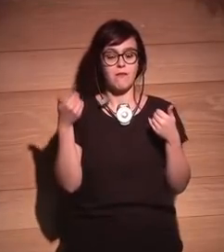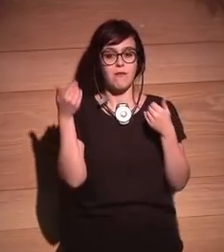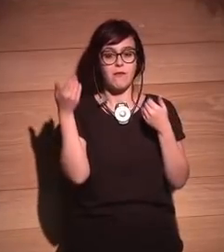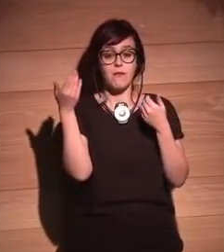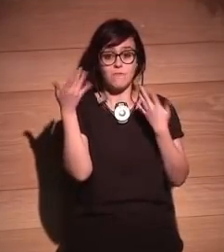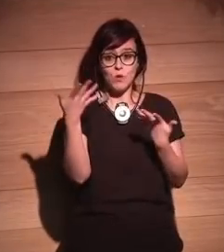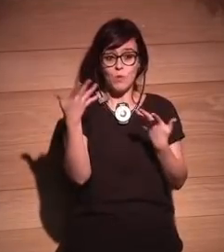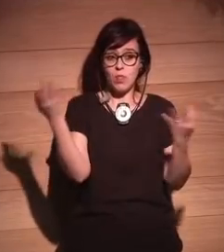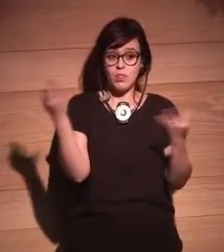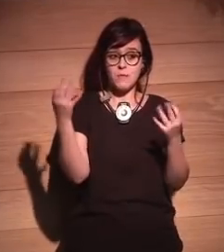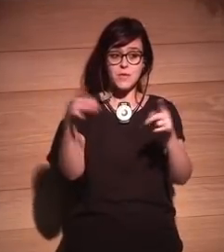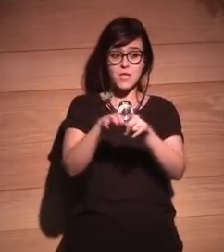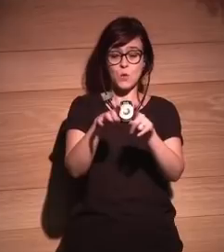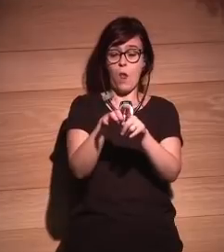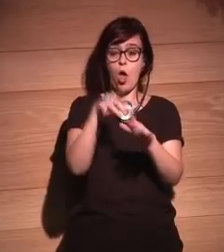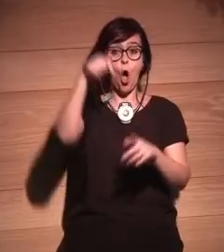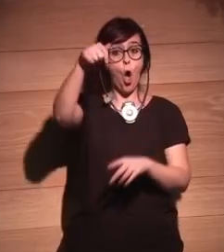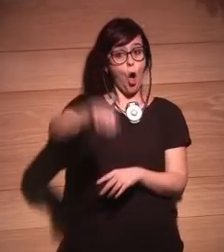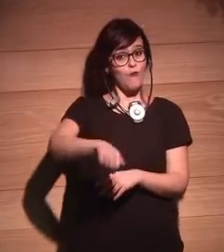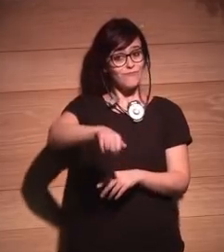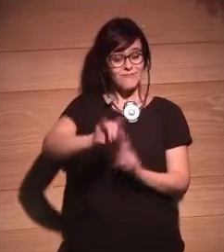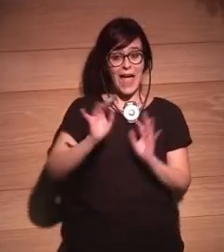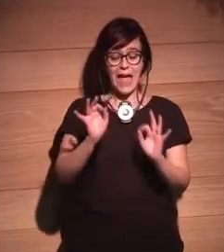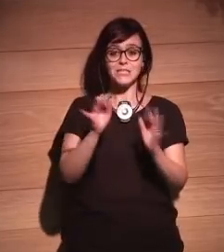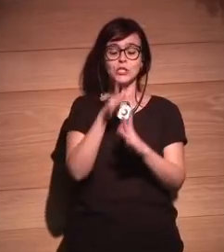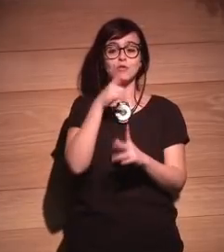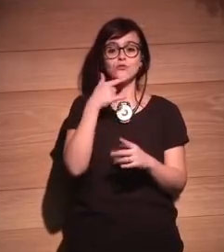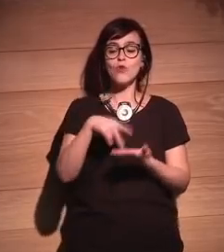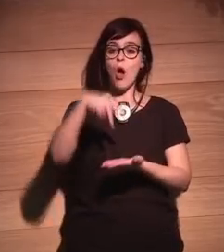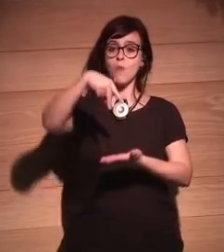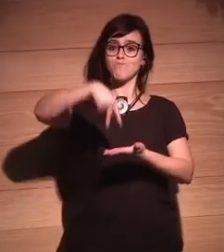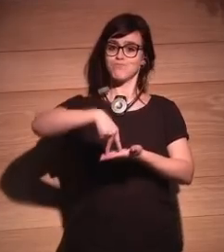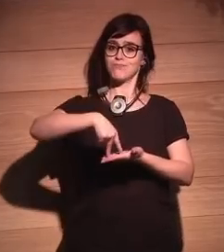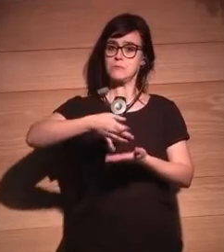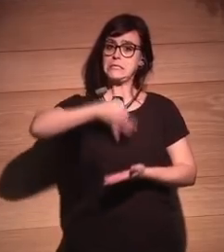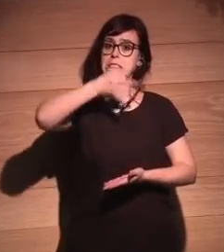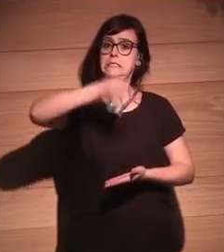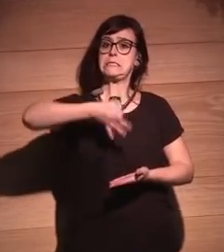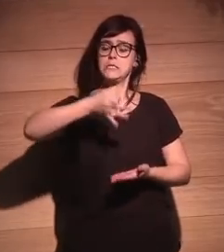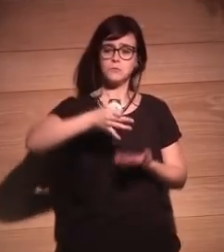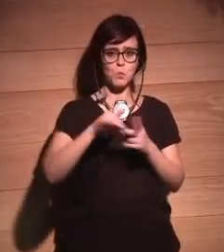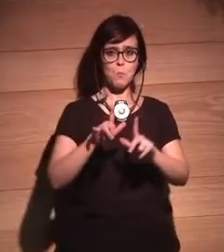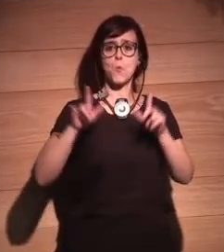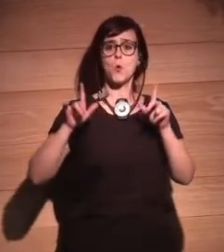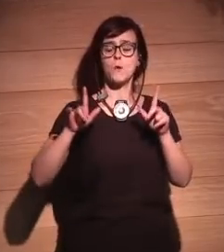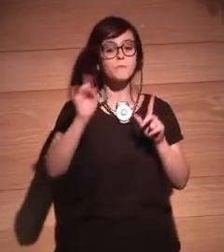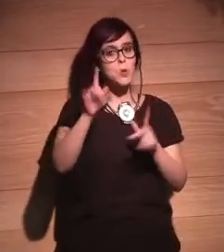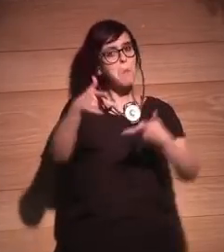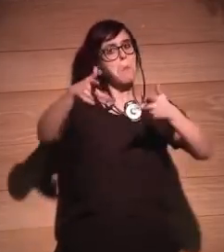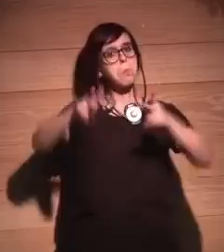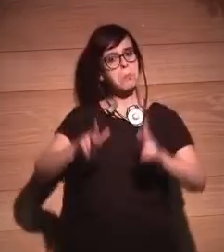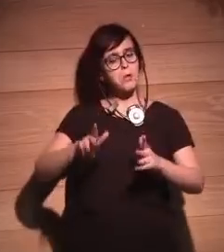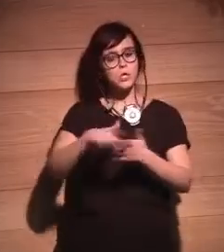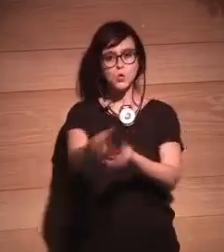como lo tenemos que hacer hoy en día. Es decir, no me voy a colocar aquí para explicaros, me pongo aquí y os